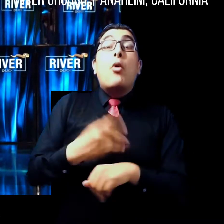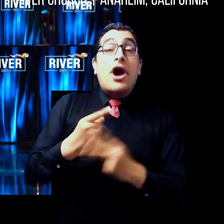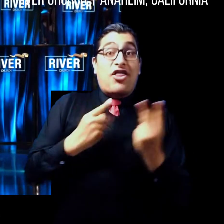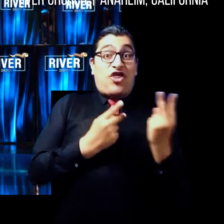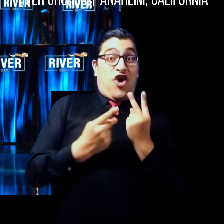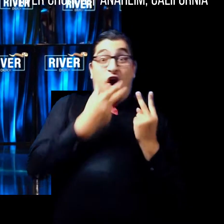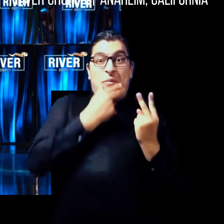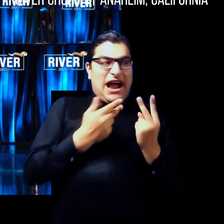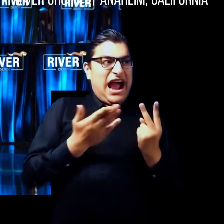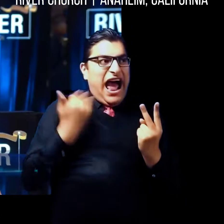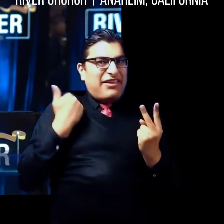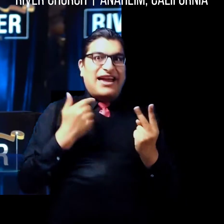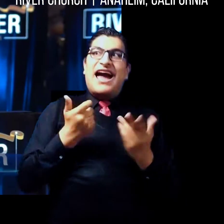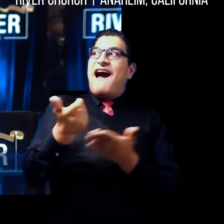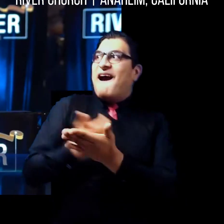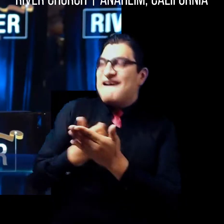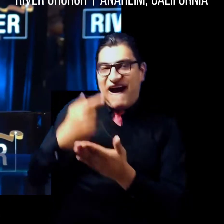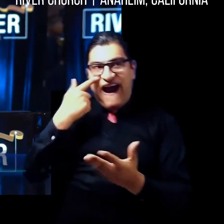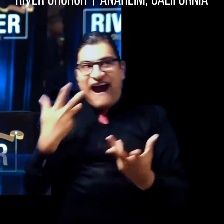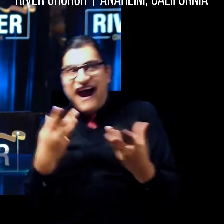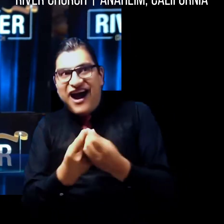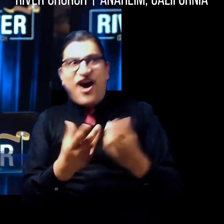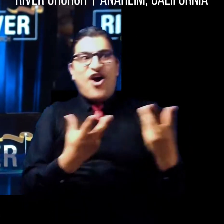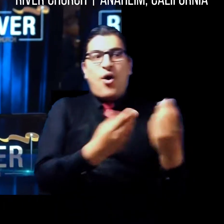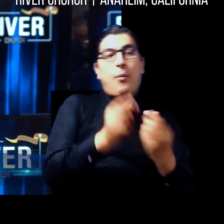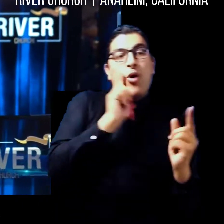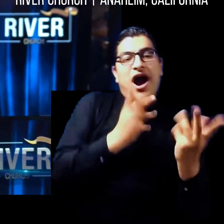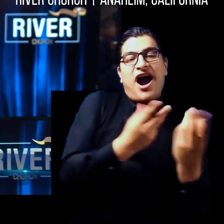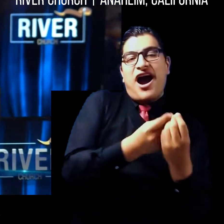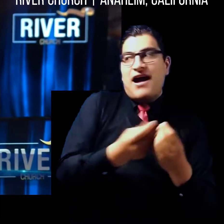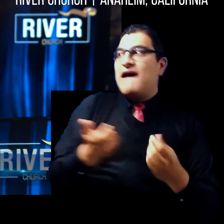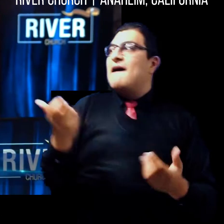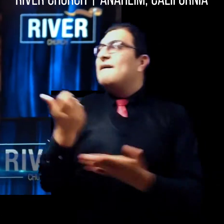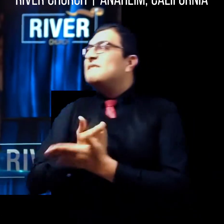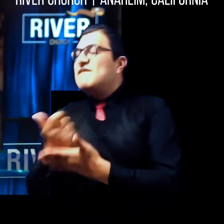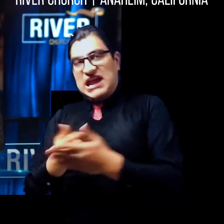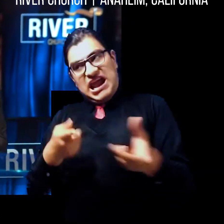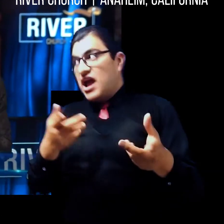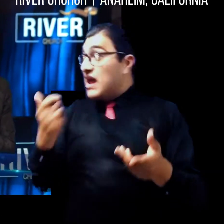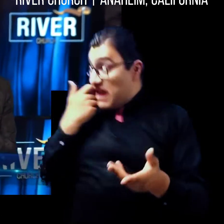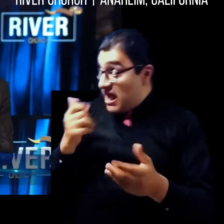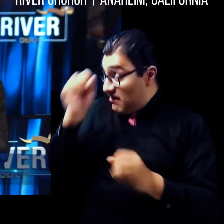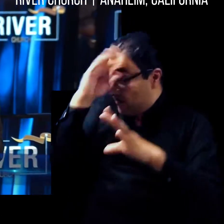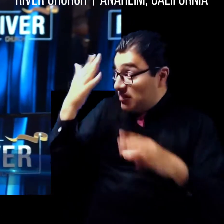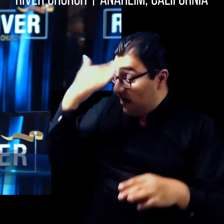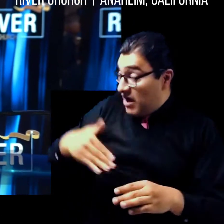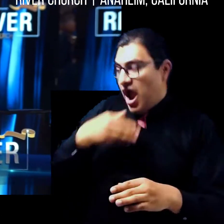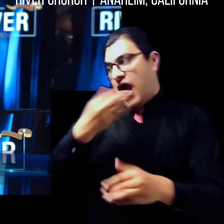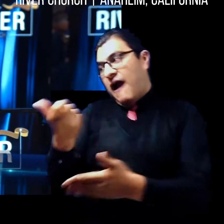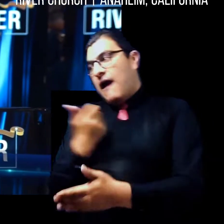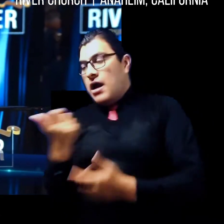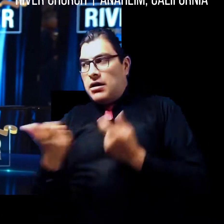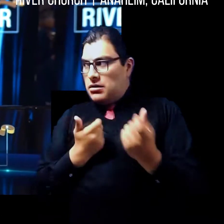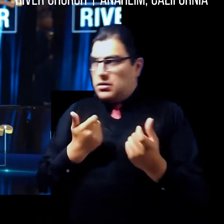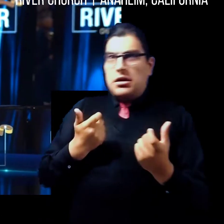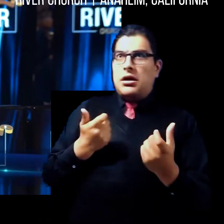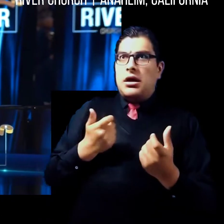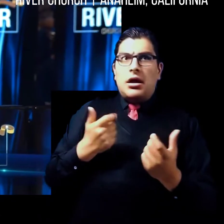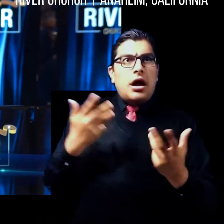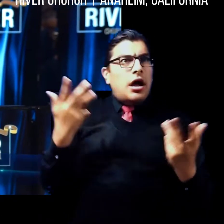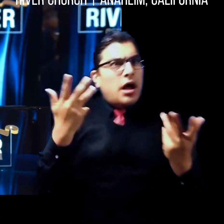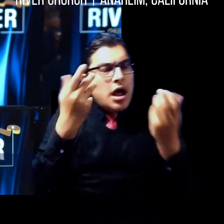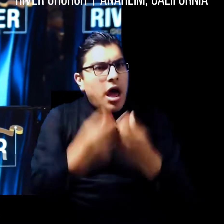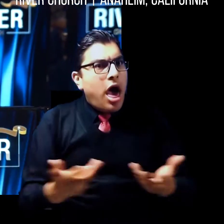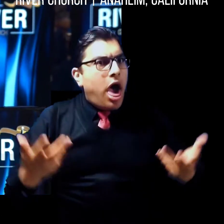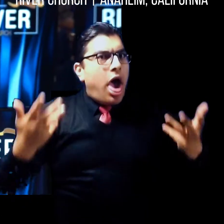que capitalizaban la adivinación de ella, los que cobraban por la adivinación de su esclava, se le pusieron locos porque les arruinó